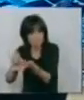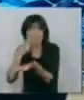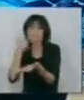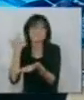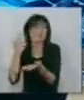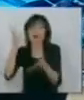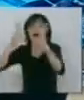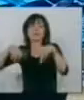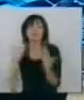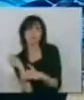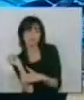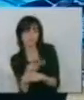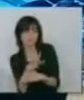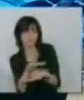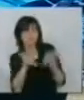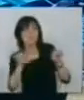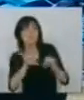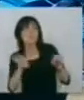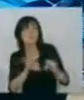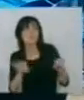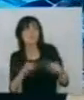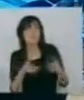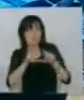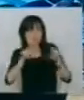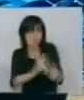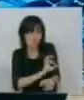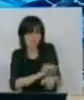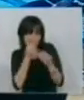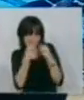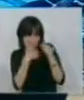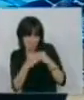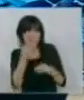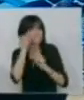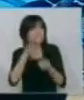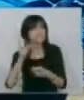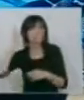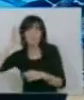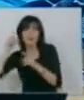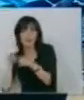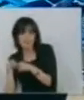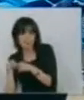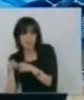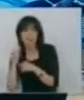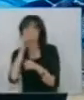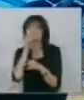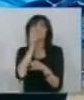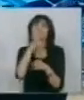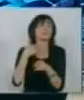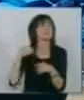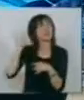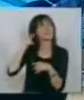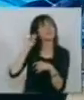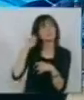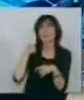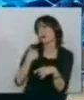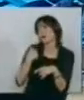de huesos y tiene un parlante para que cuando uno esté fuera de la casa le hable al perro y si escucha que llora, le lanza un